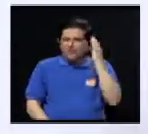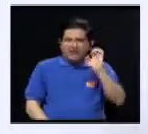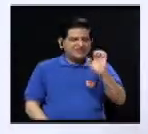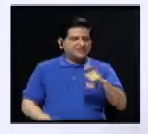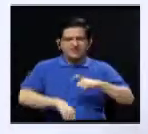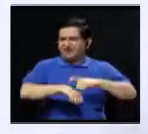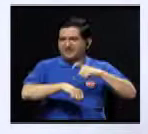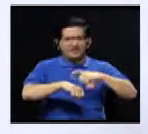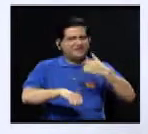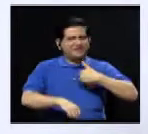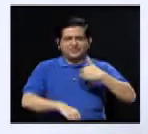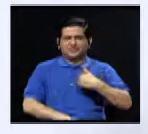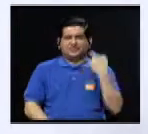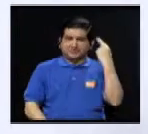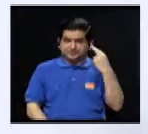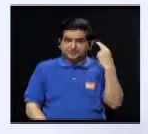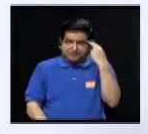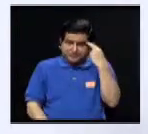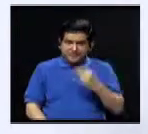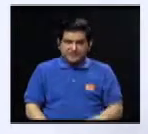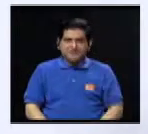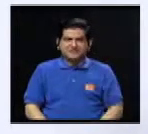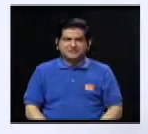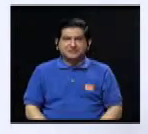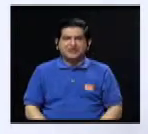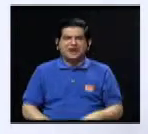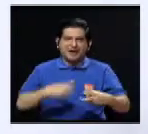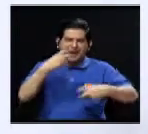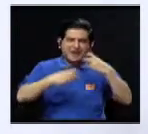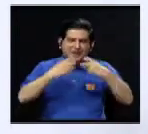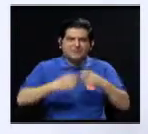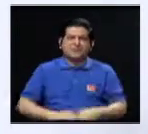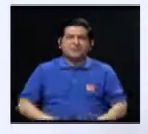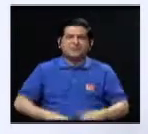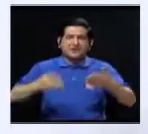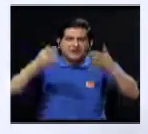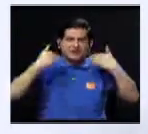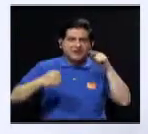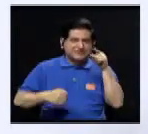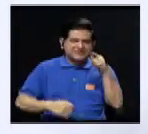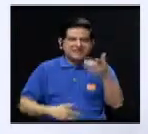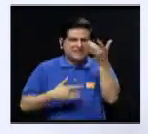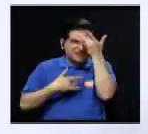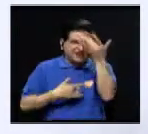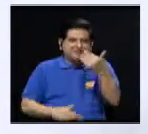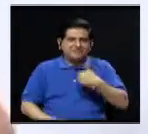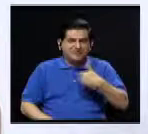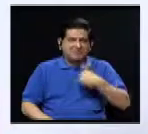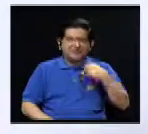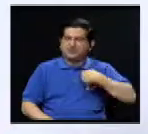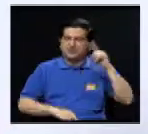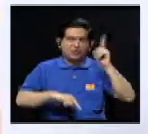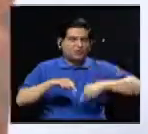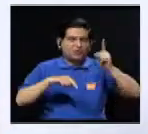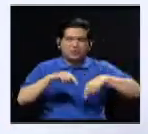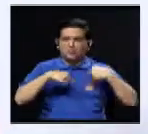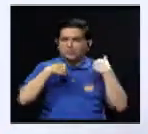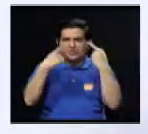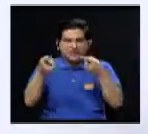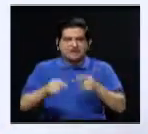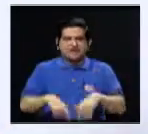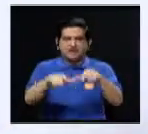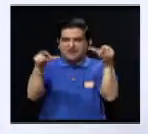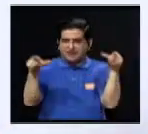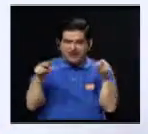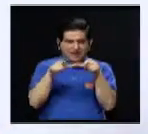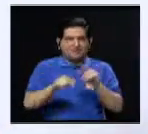a tiempo debido al mal tiempo y a la enfermedad que ella tenía. Yo no pude llegar a